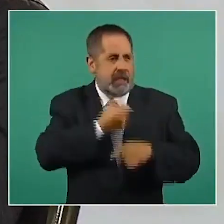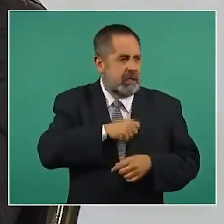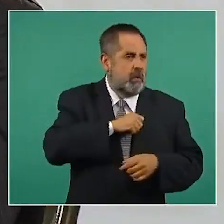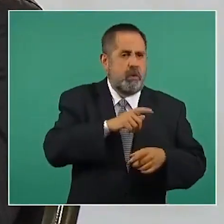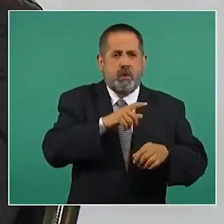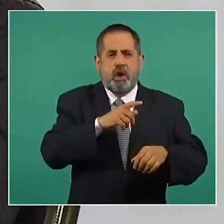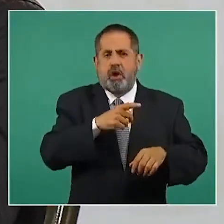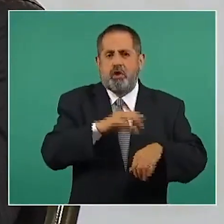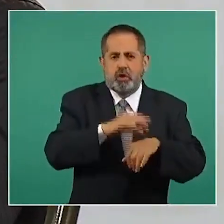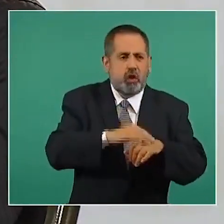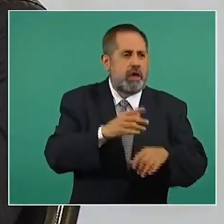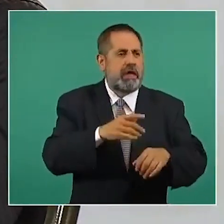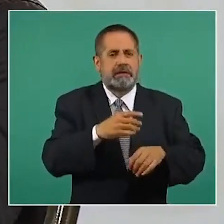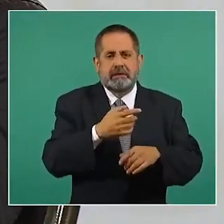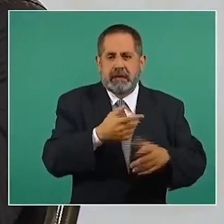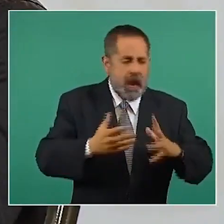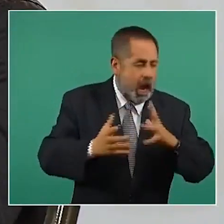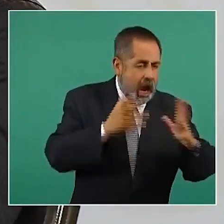los médicos residentes en particular,